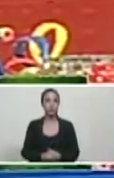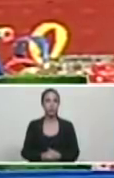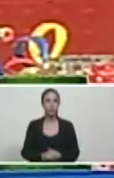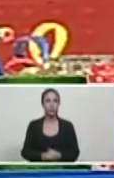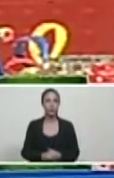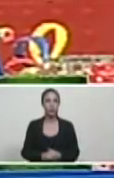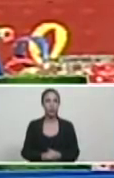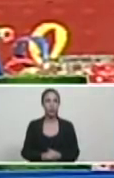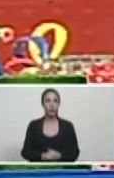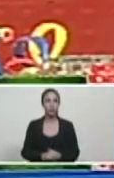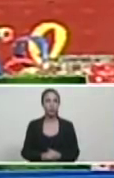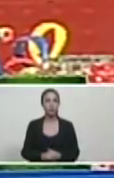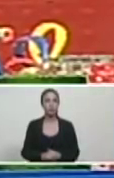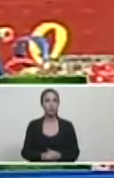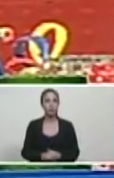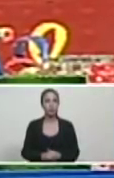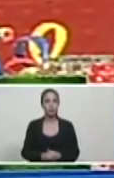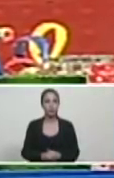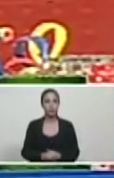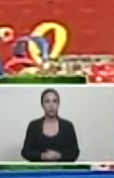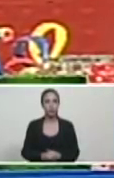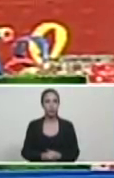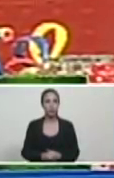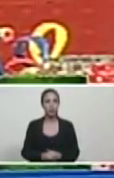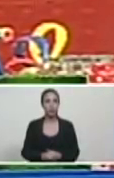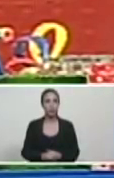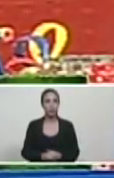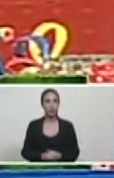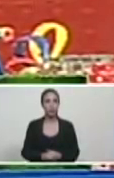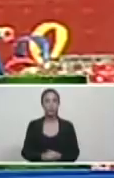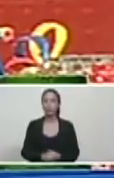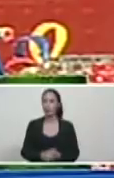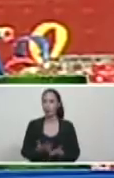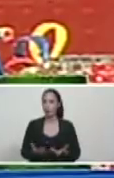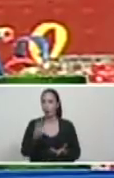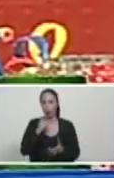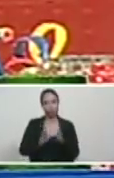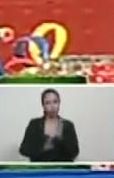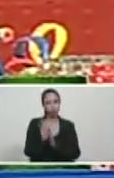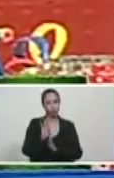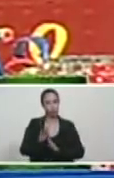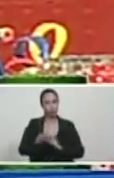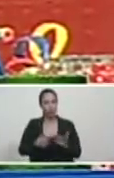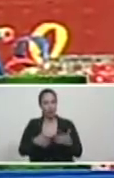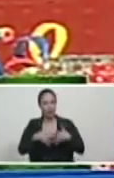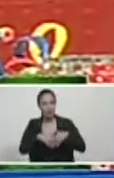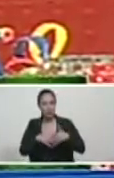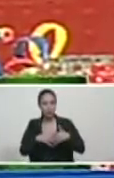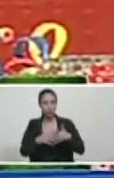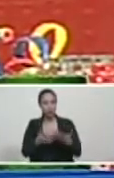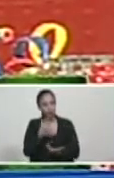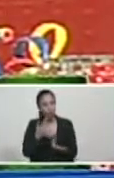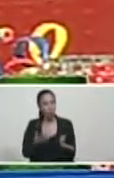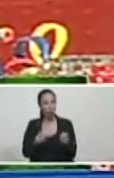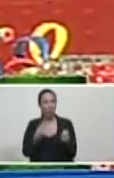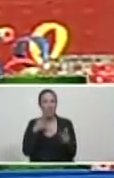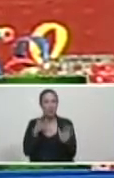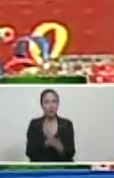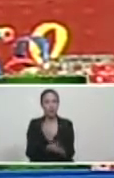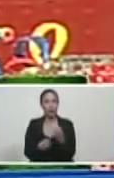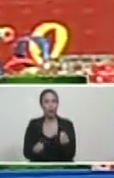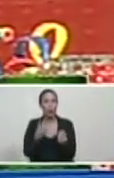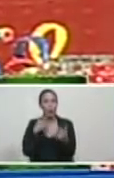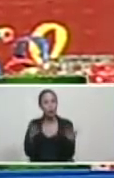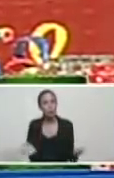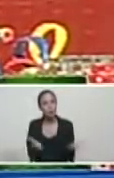porque si nosotros tenemos algo por dentro, el motor que mueve toda nuestra vida es el amor. El